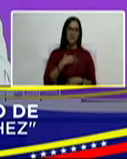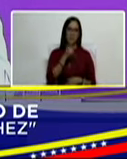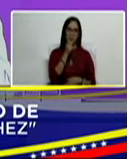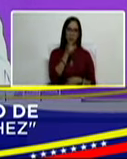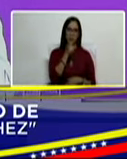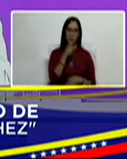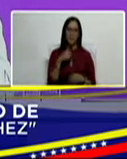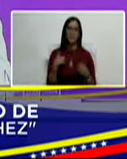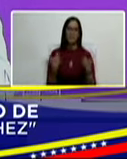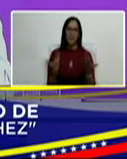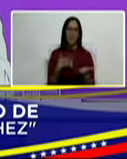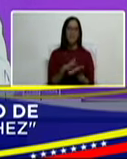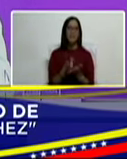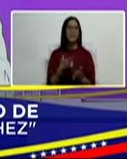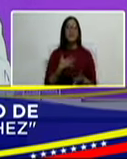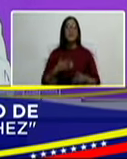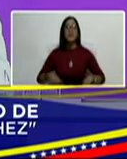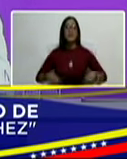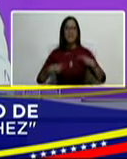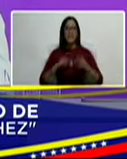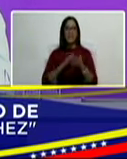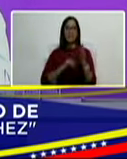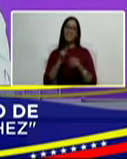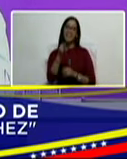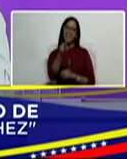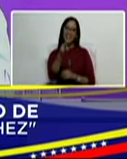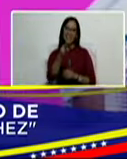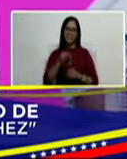¿qué sería de mi vida sin ti?